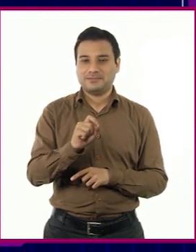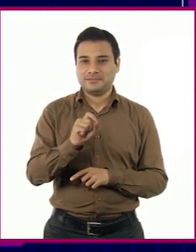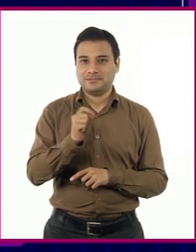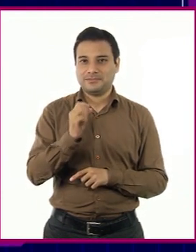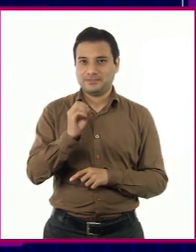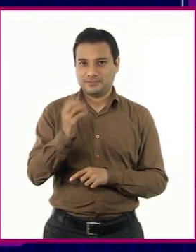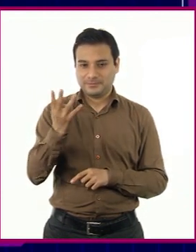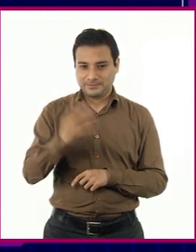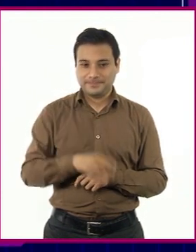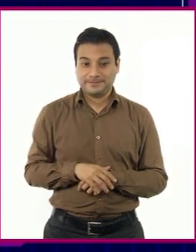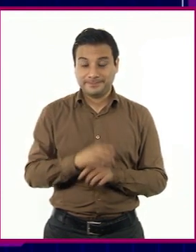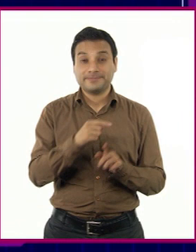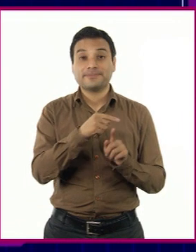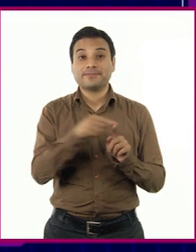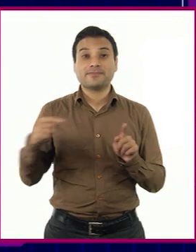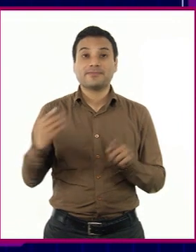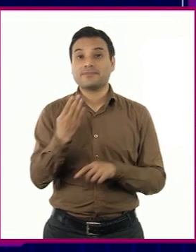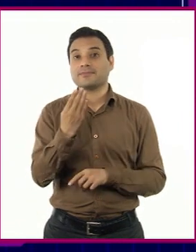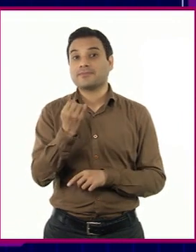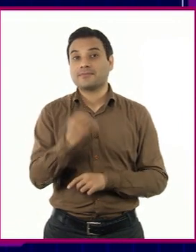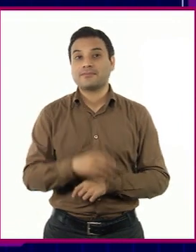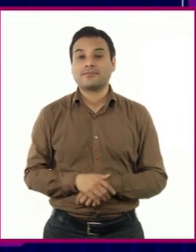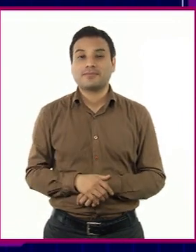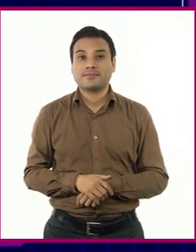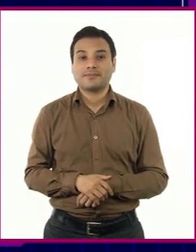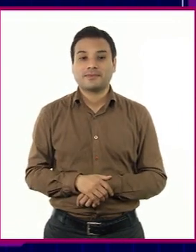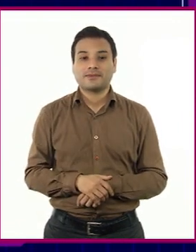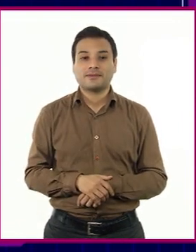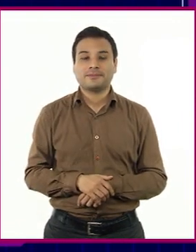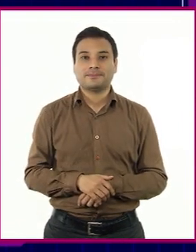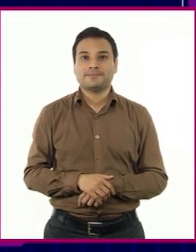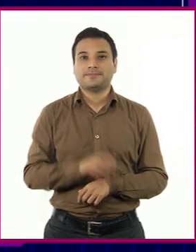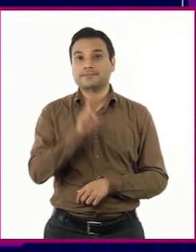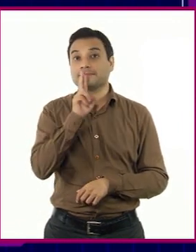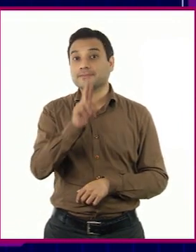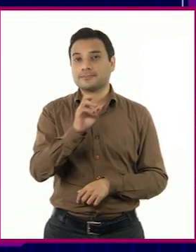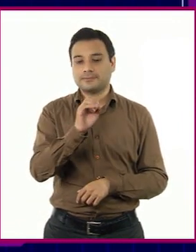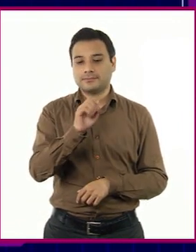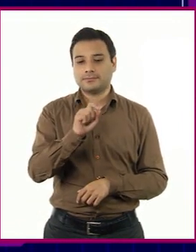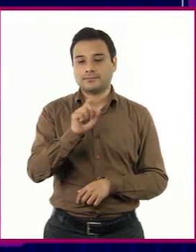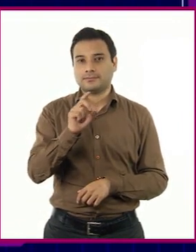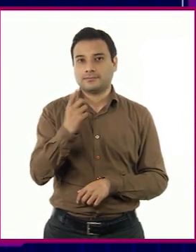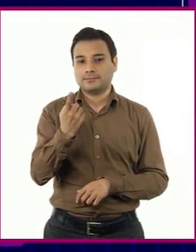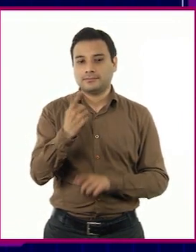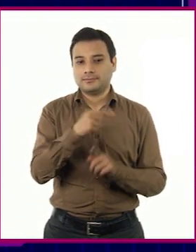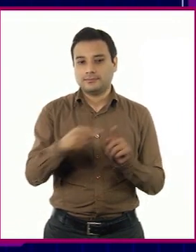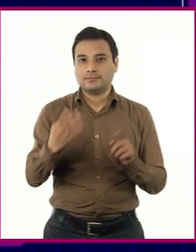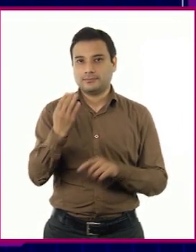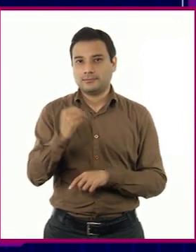0.04, todo entre 9, igual a 0.31 entre 9 igual a